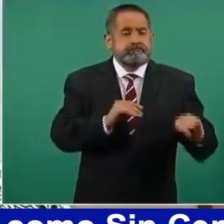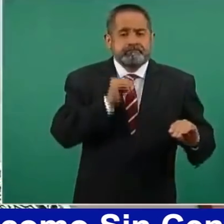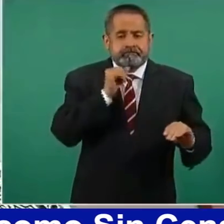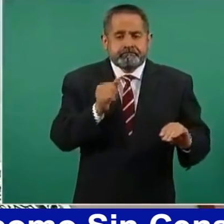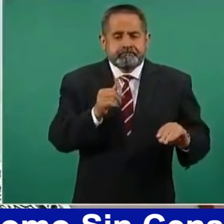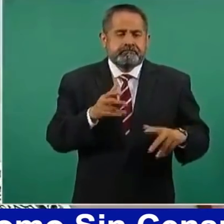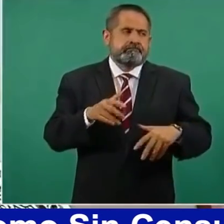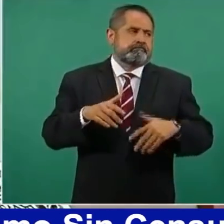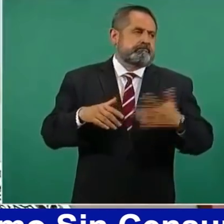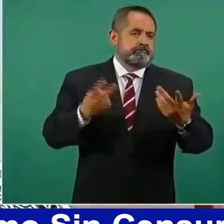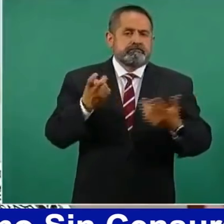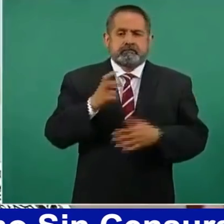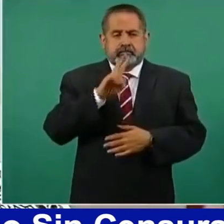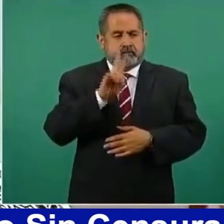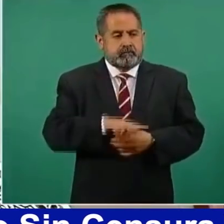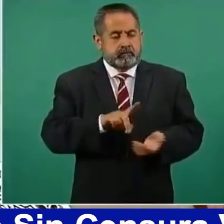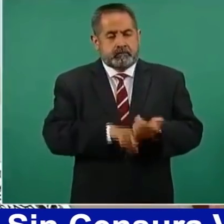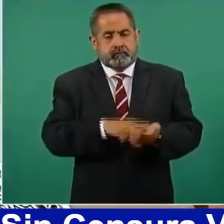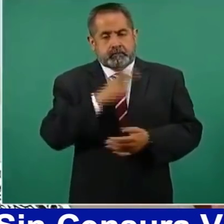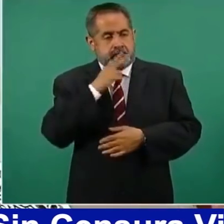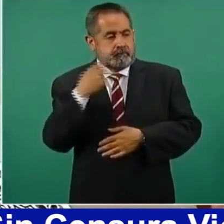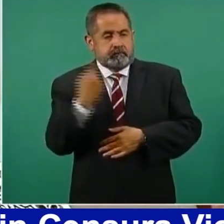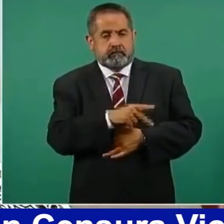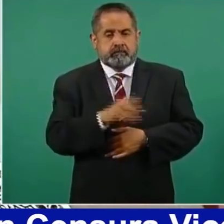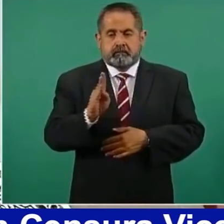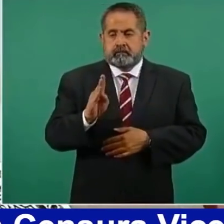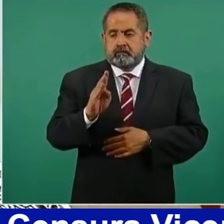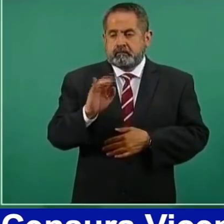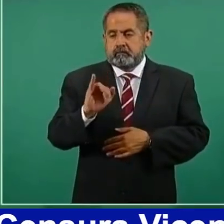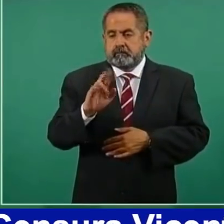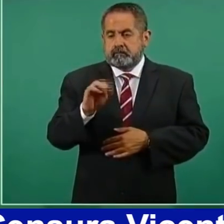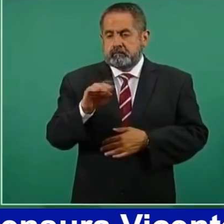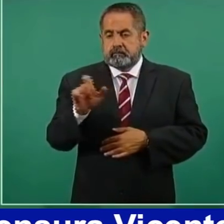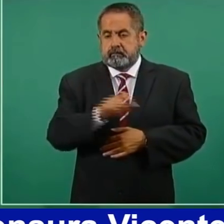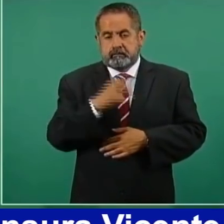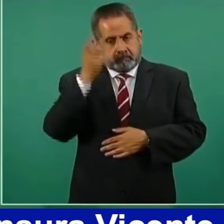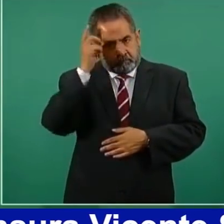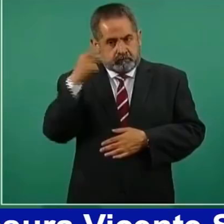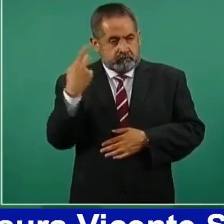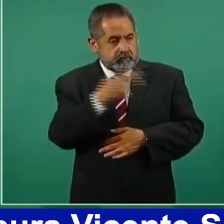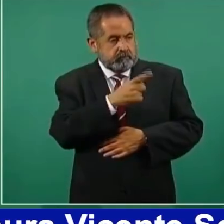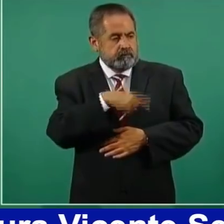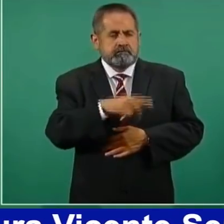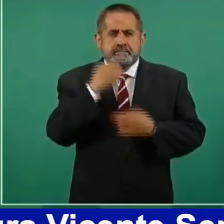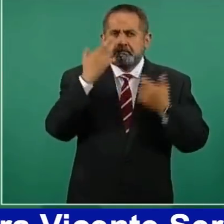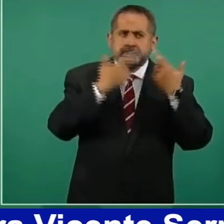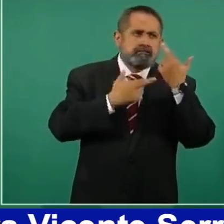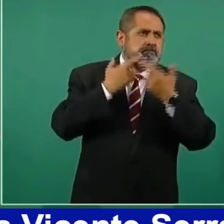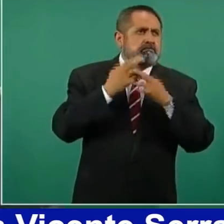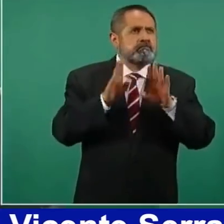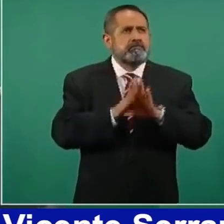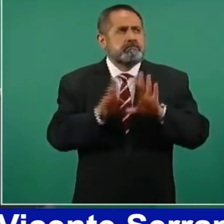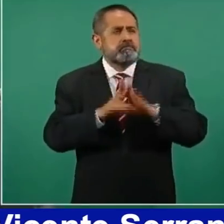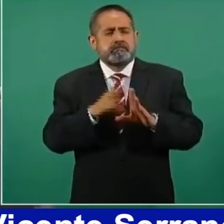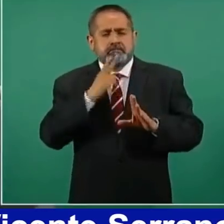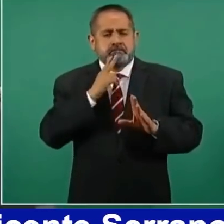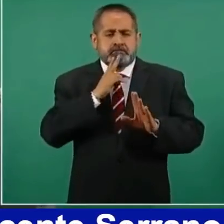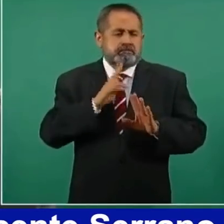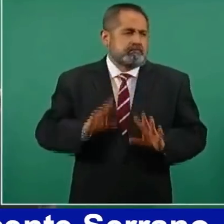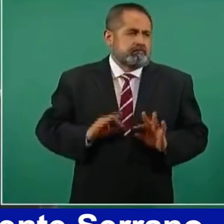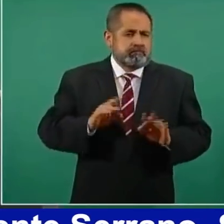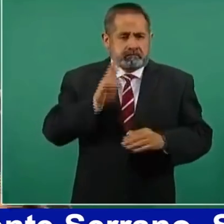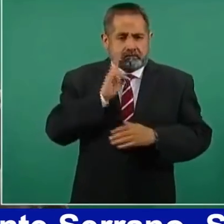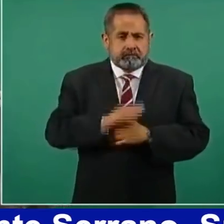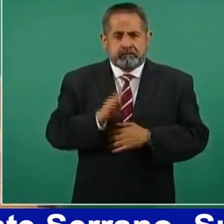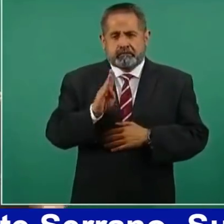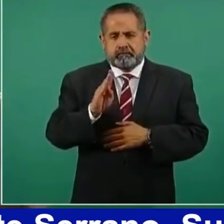es parte del patrimonio de Birmex, que está en revisión precisamente para encontrarle un uso apropiado.